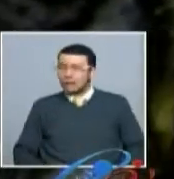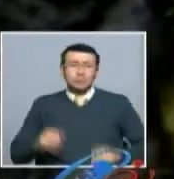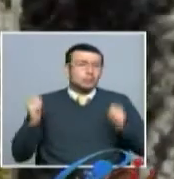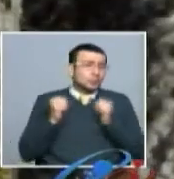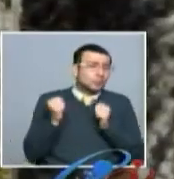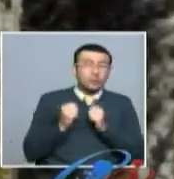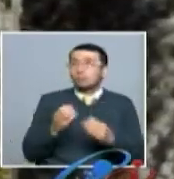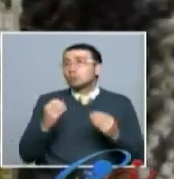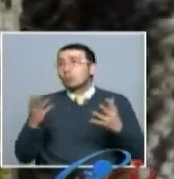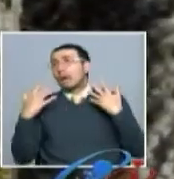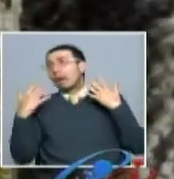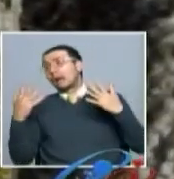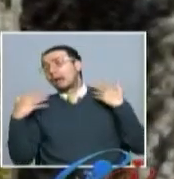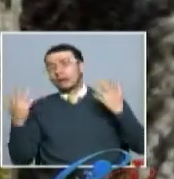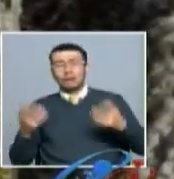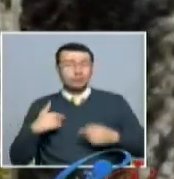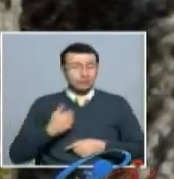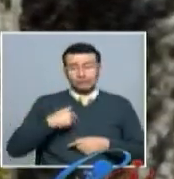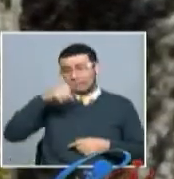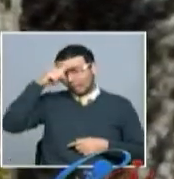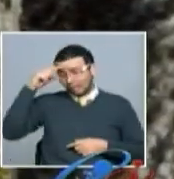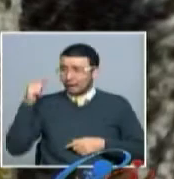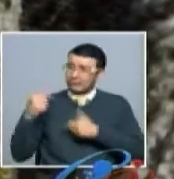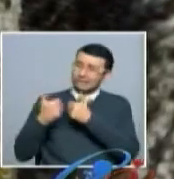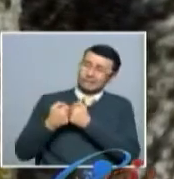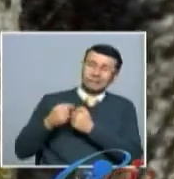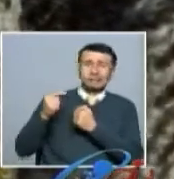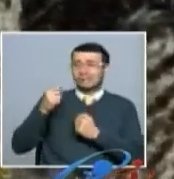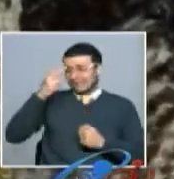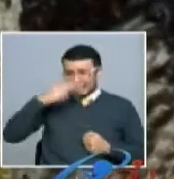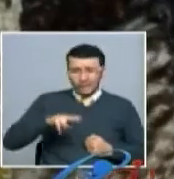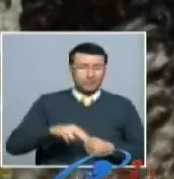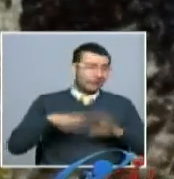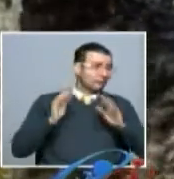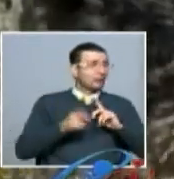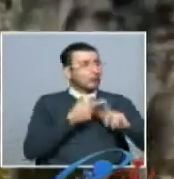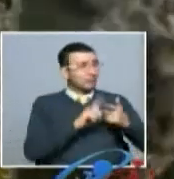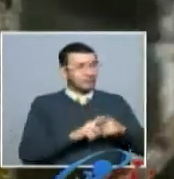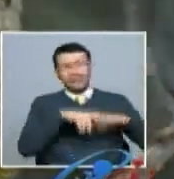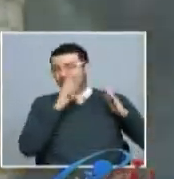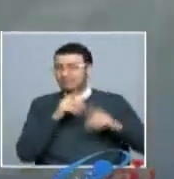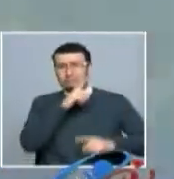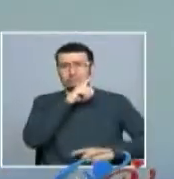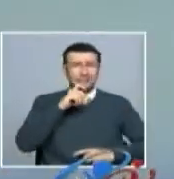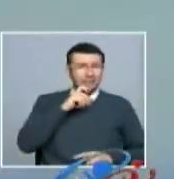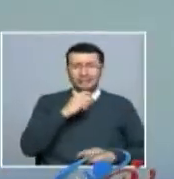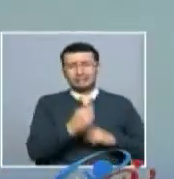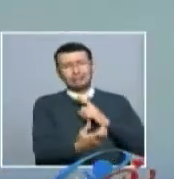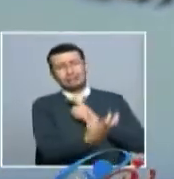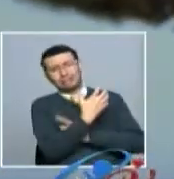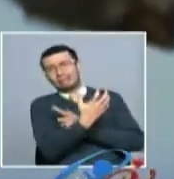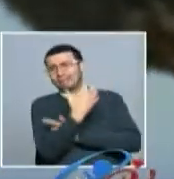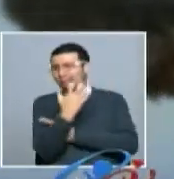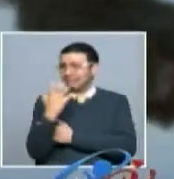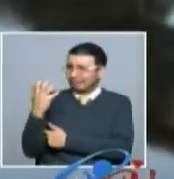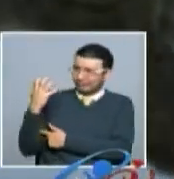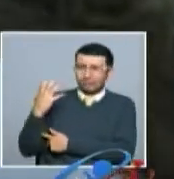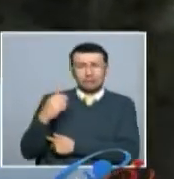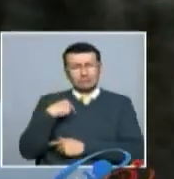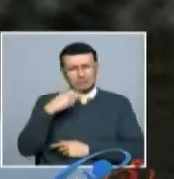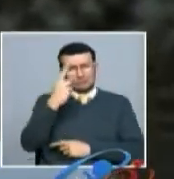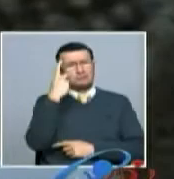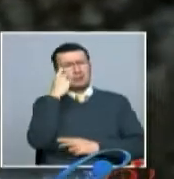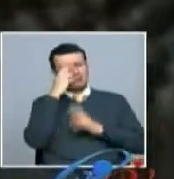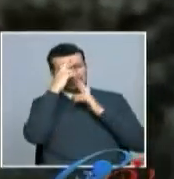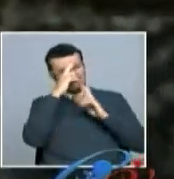frío, que hace mucho calor, que ya no soportas que tu pareja, tus hijos y a veces hasta tus amigos y compañeros de trabajo te maltraten y te falten al